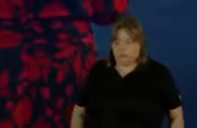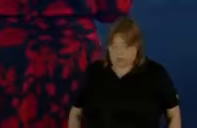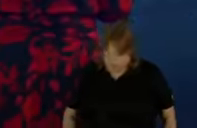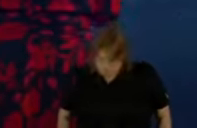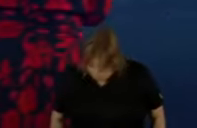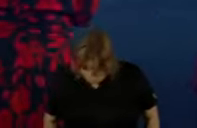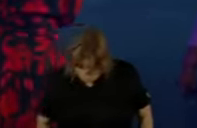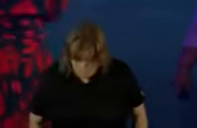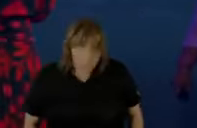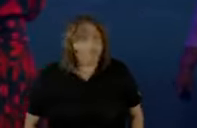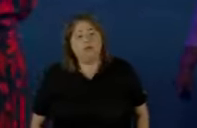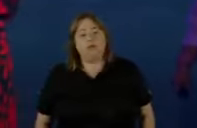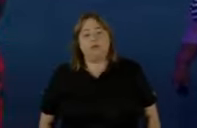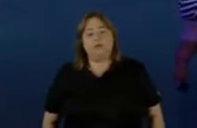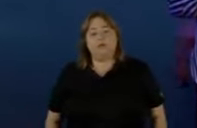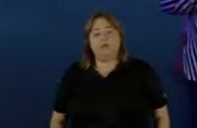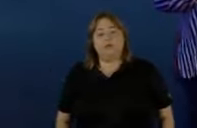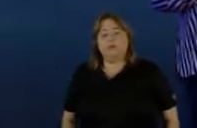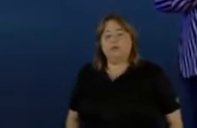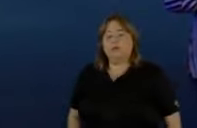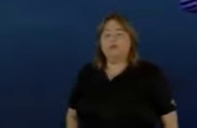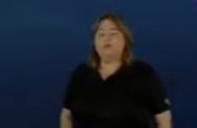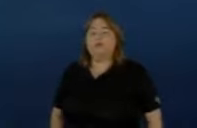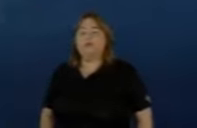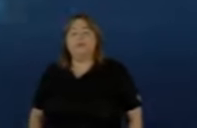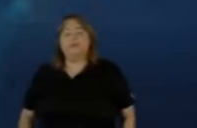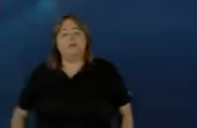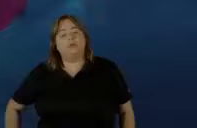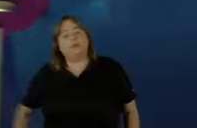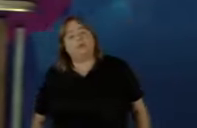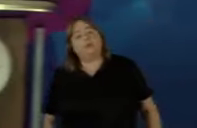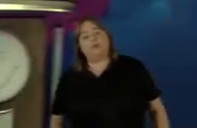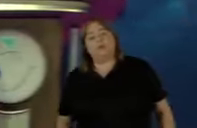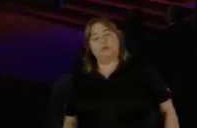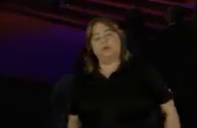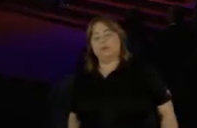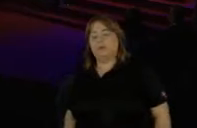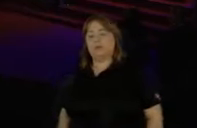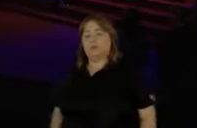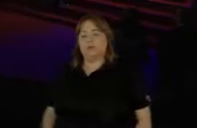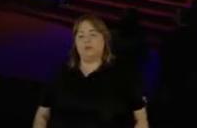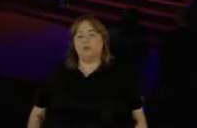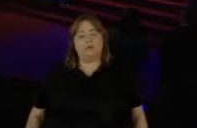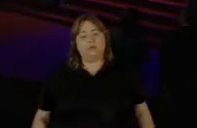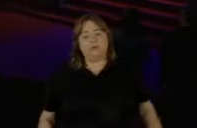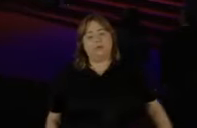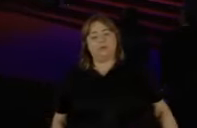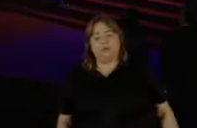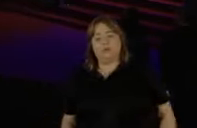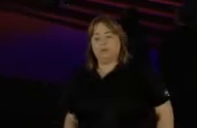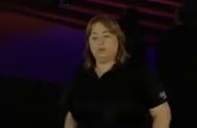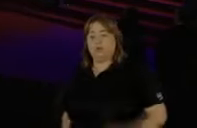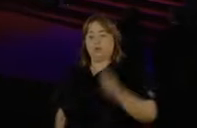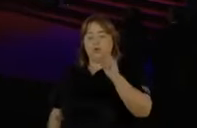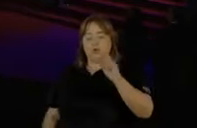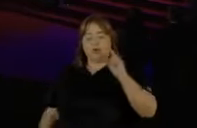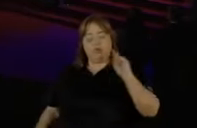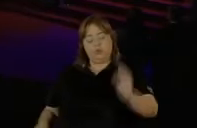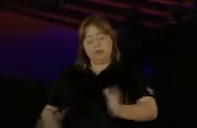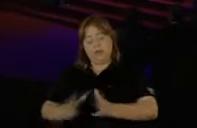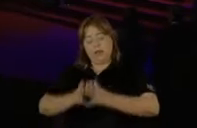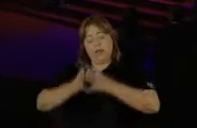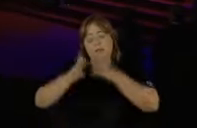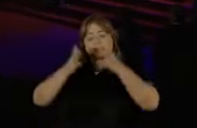Es grande que montañas que están frente a mí. Dios te bendiga, mi